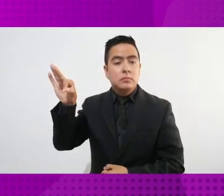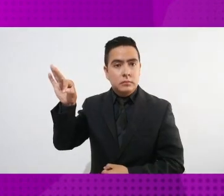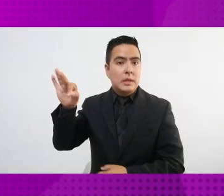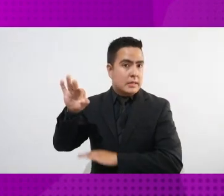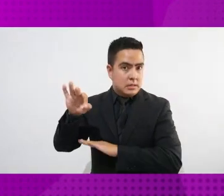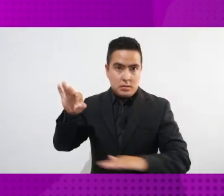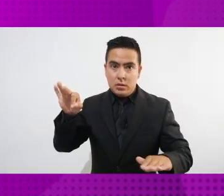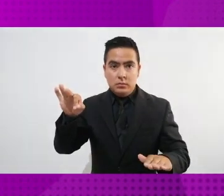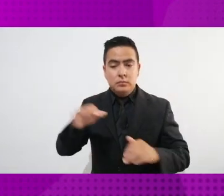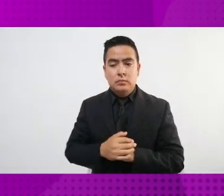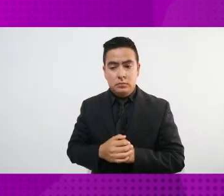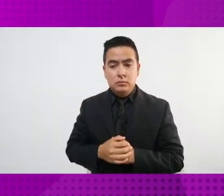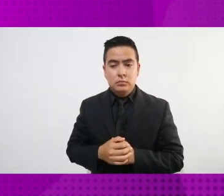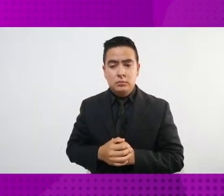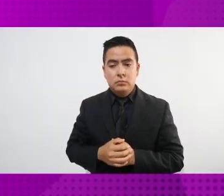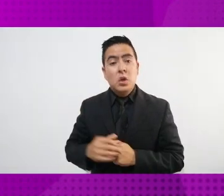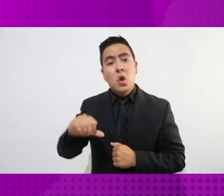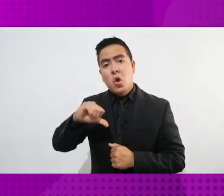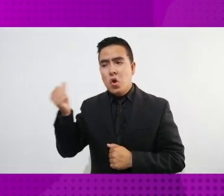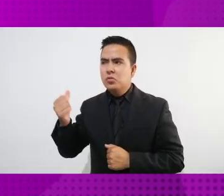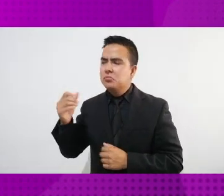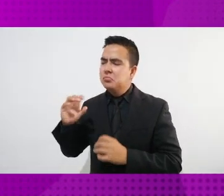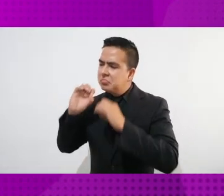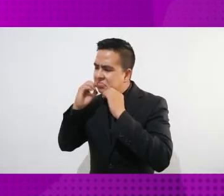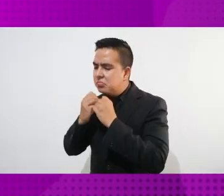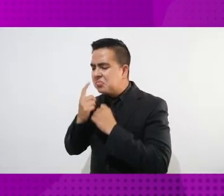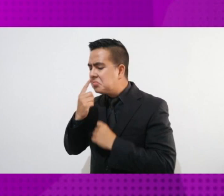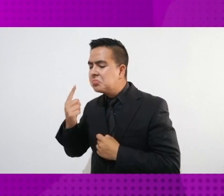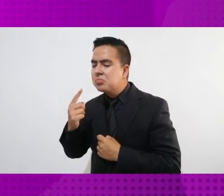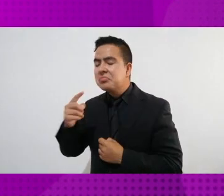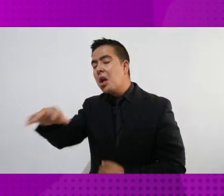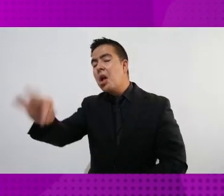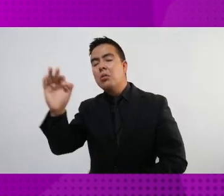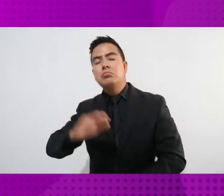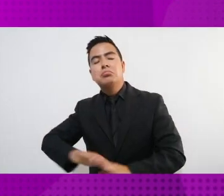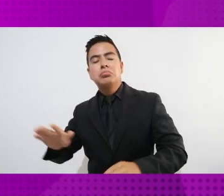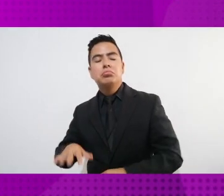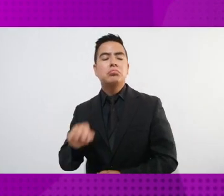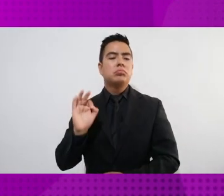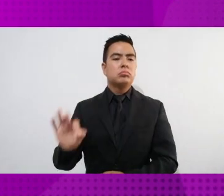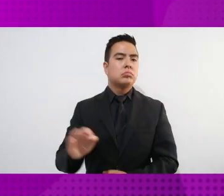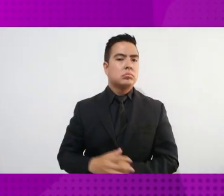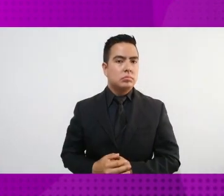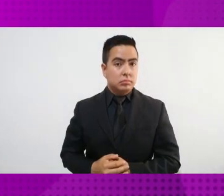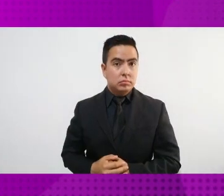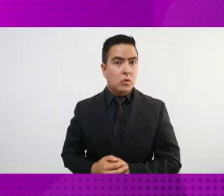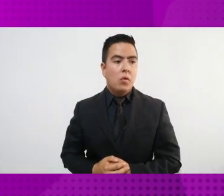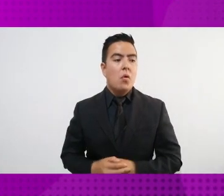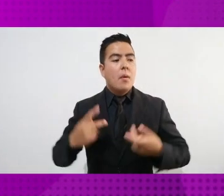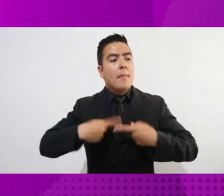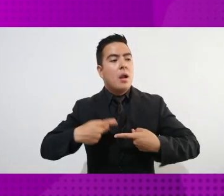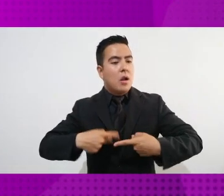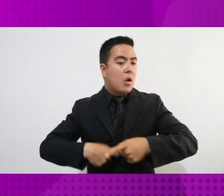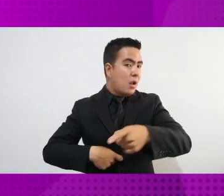órgano, digamos que eso es a partir de la teoría política y de la teoría constitucional, ¿no? Pero ahora quisiera dar una explicación desde las